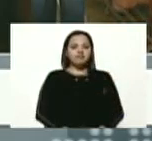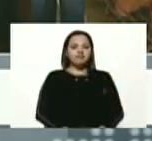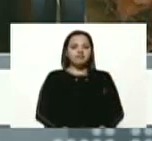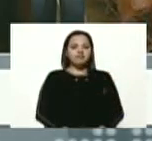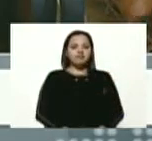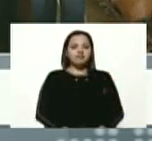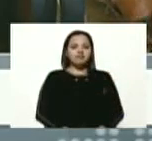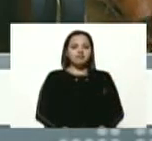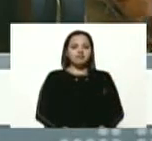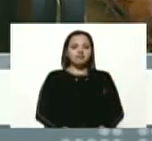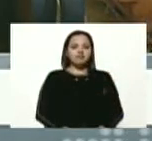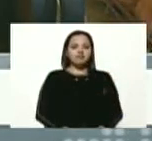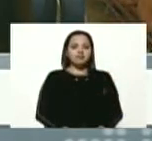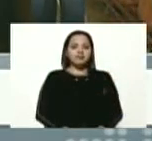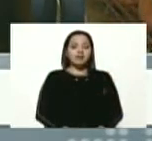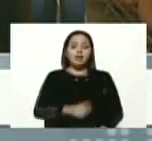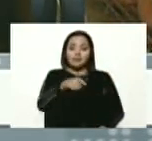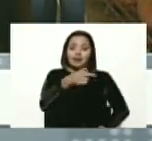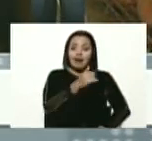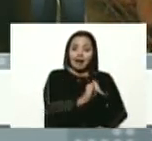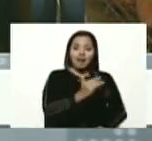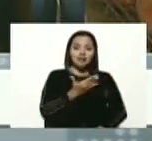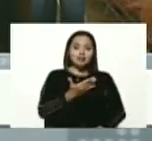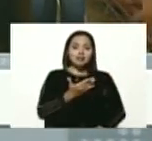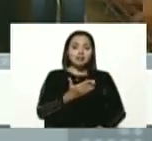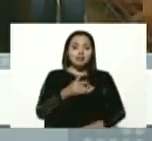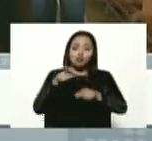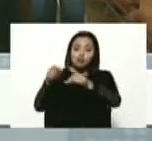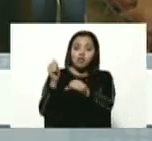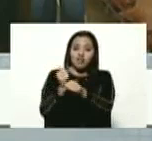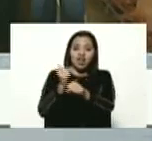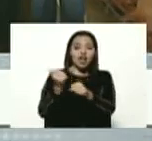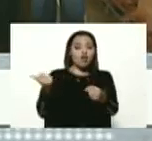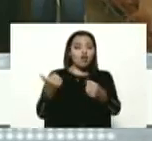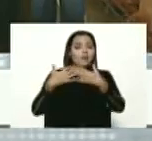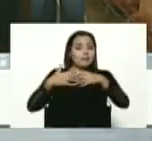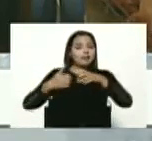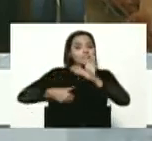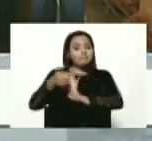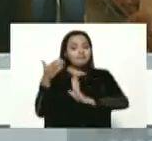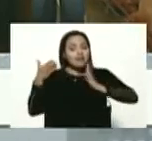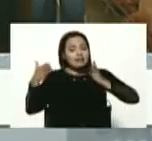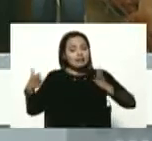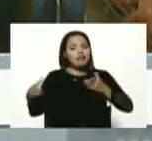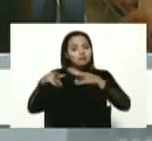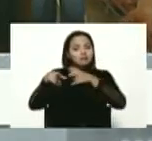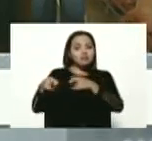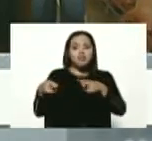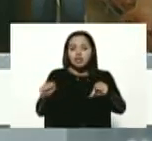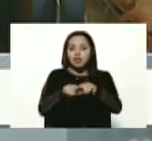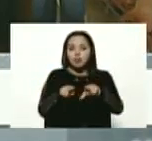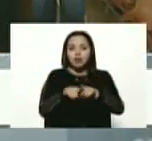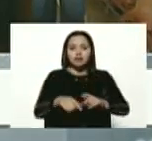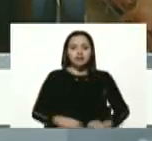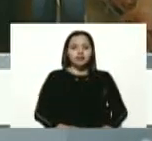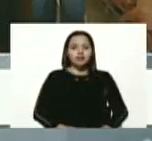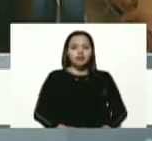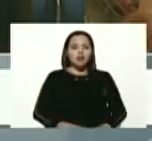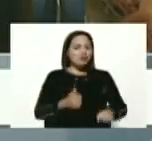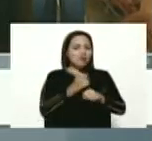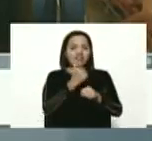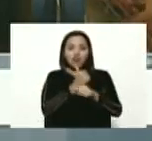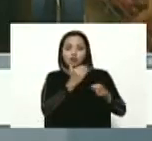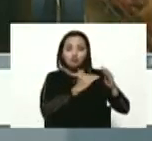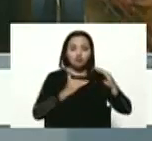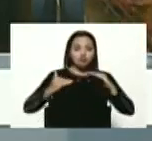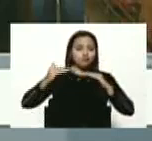Eso es la escala. Ahora, hay una escala como esta, de producción a escala superior,